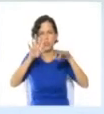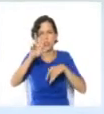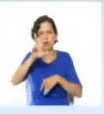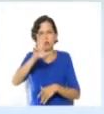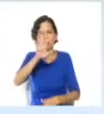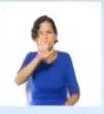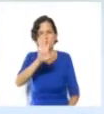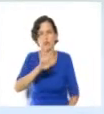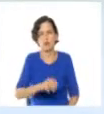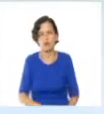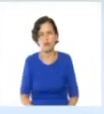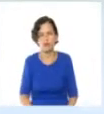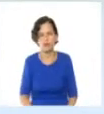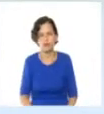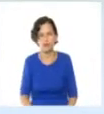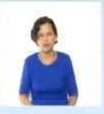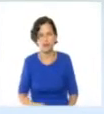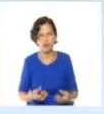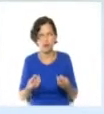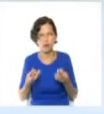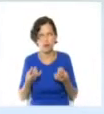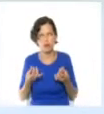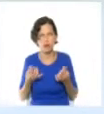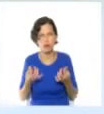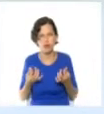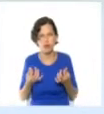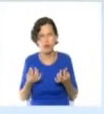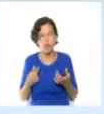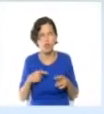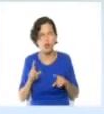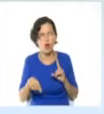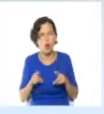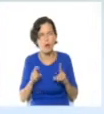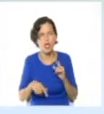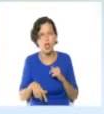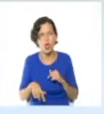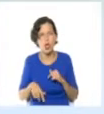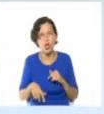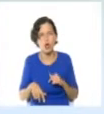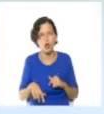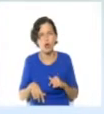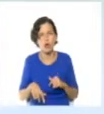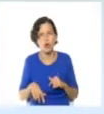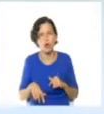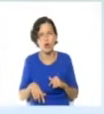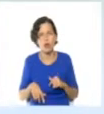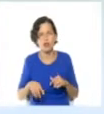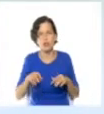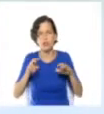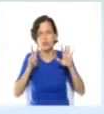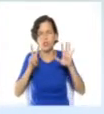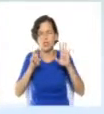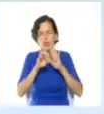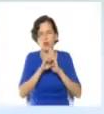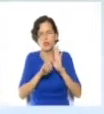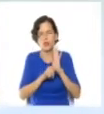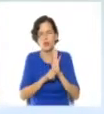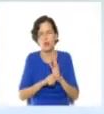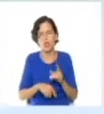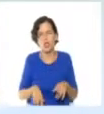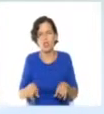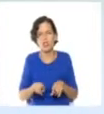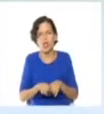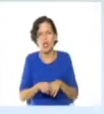1935. Si sacamos la cuenta, queridos estudiantes, son aproximadamente 7 constituciones. De la misma